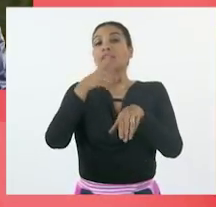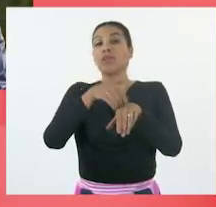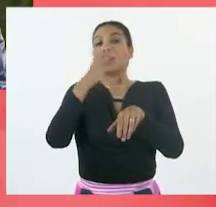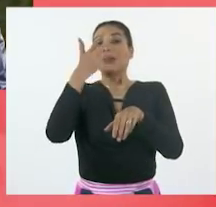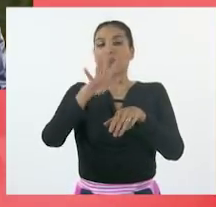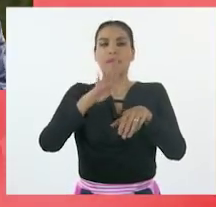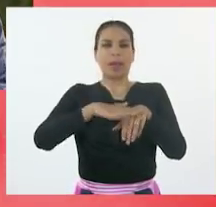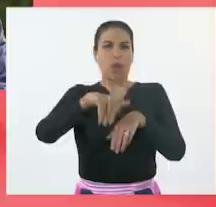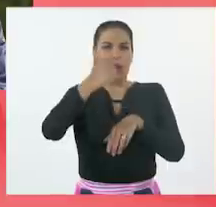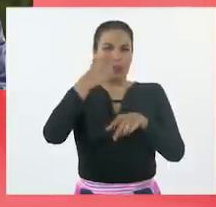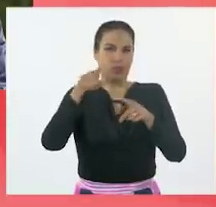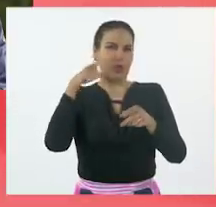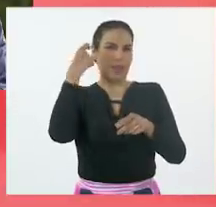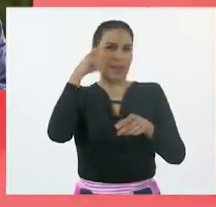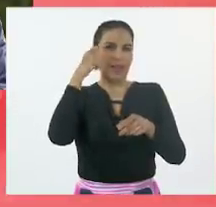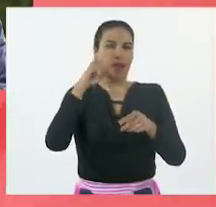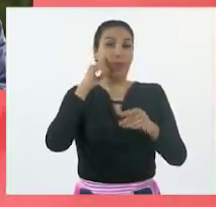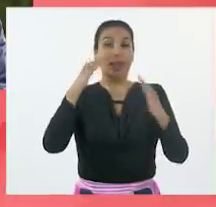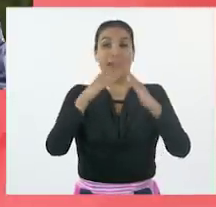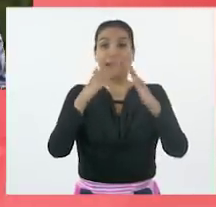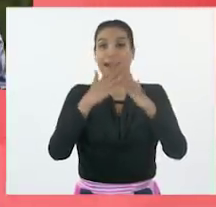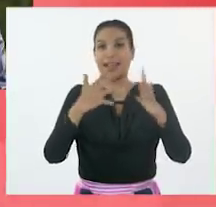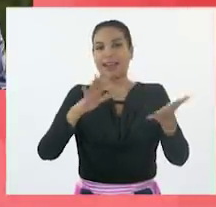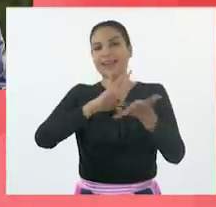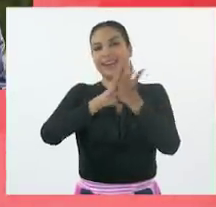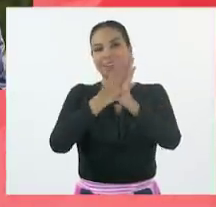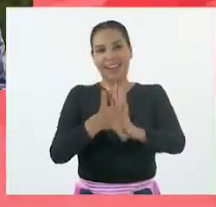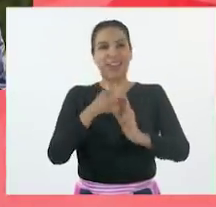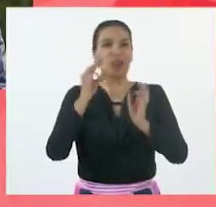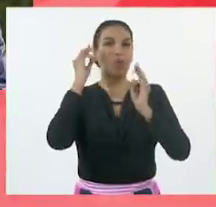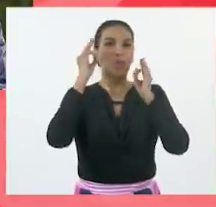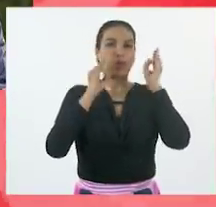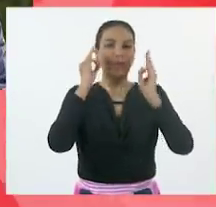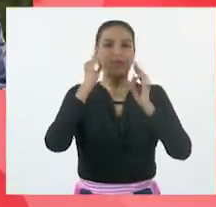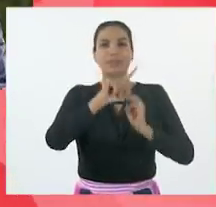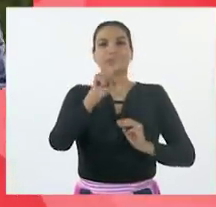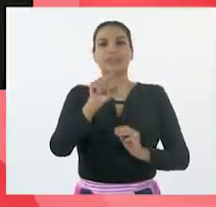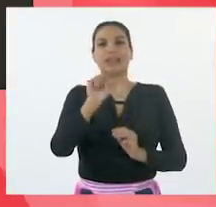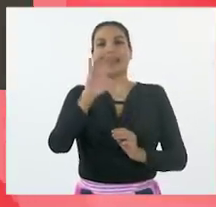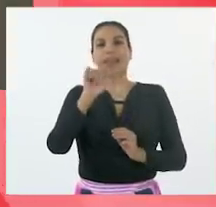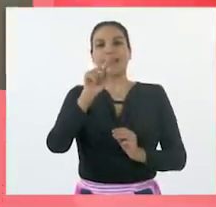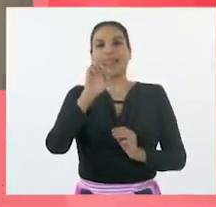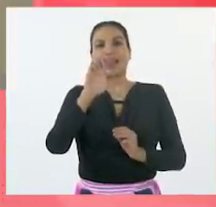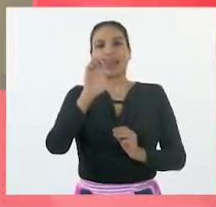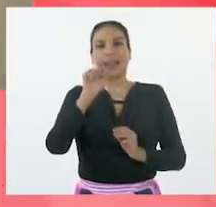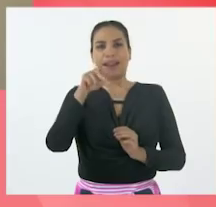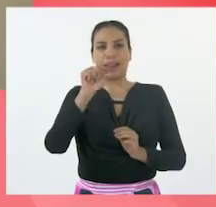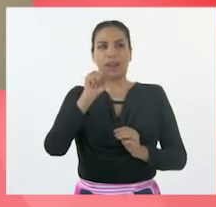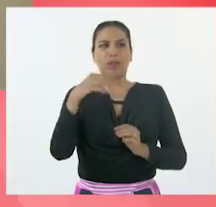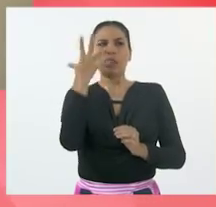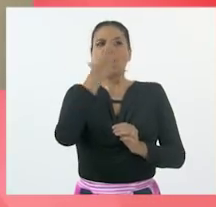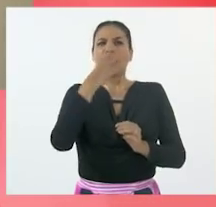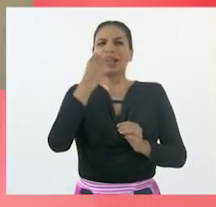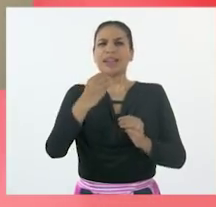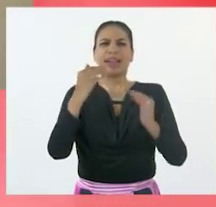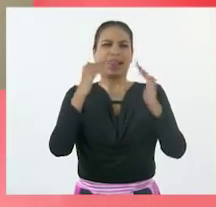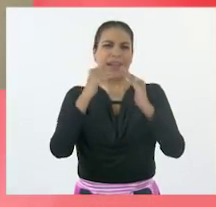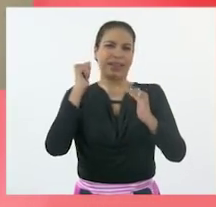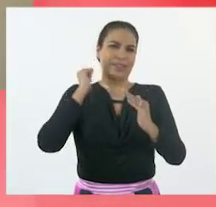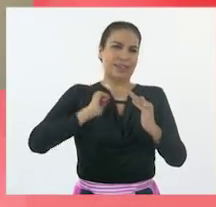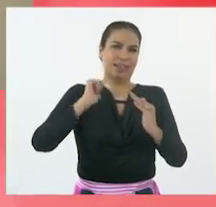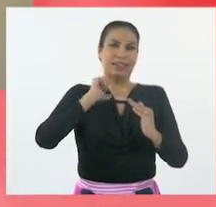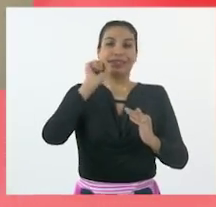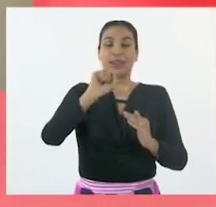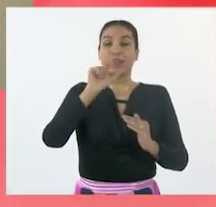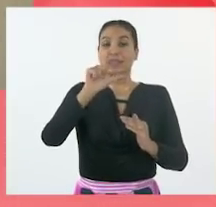más de Querétaro aparece una casona convertida en museo, la Zacatecana. En una de las preciosas casonas del siglo